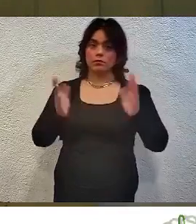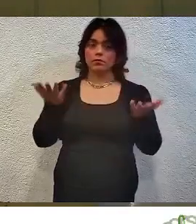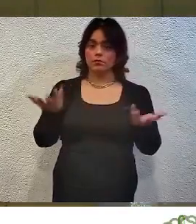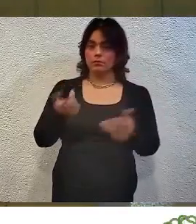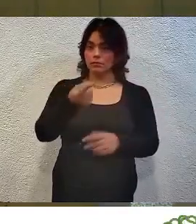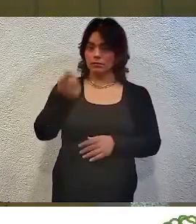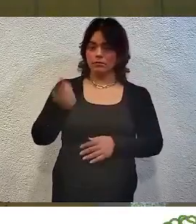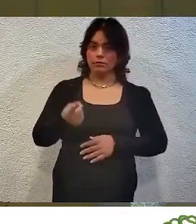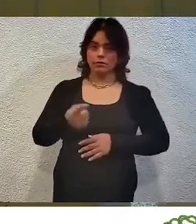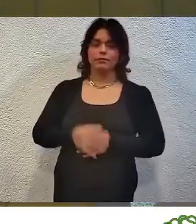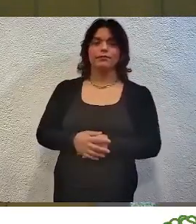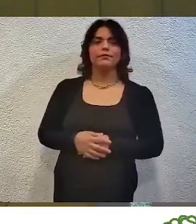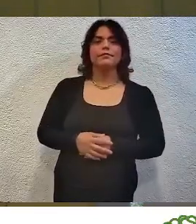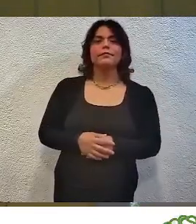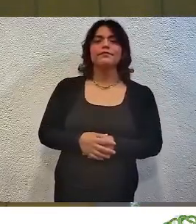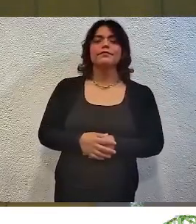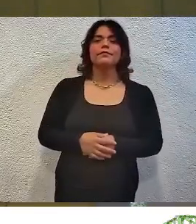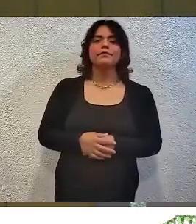dado.